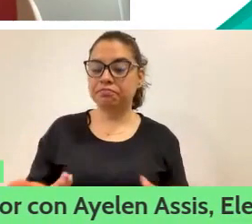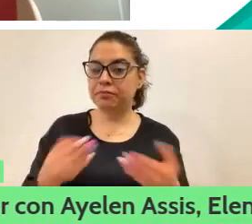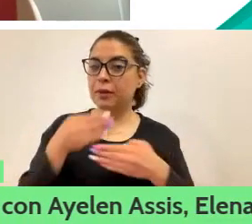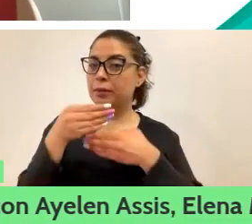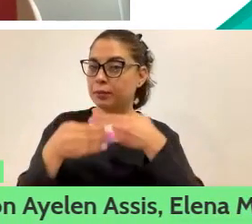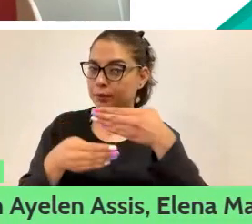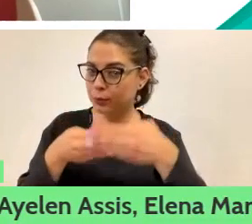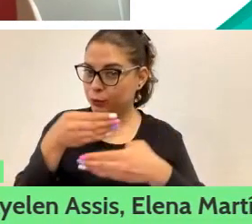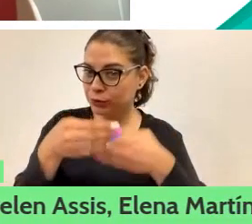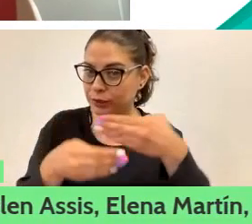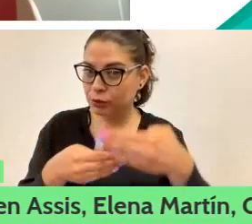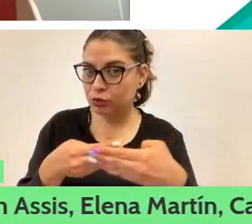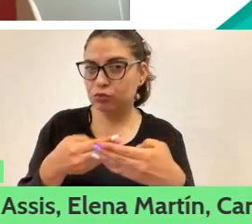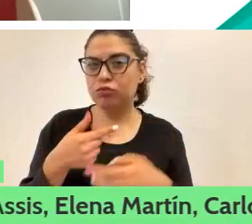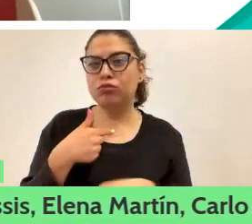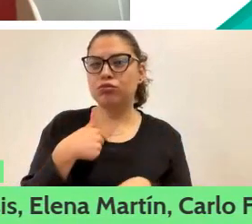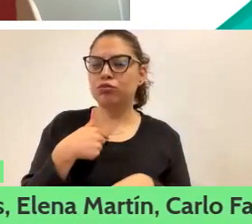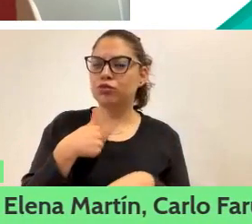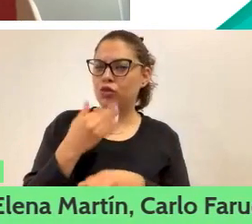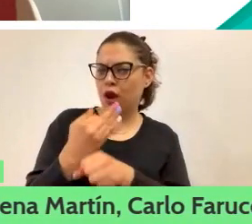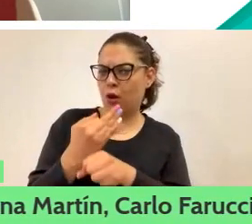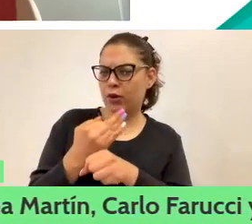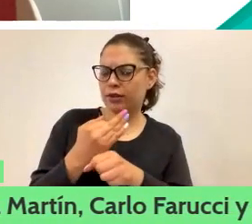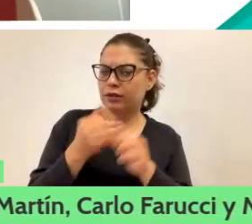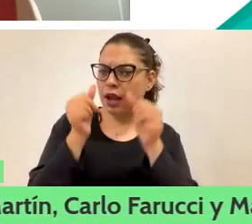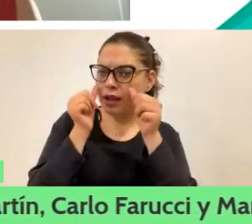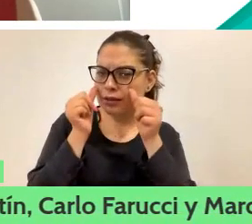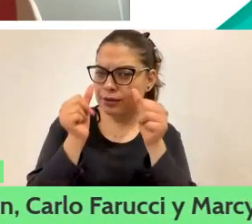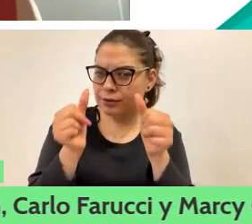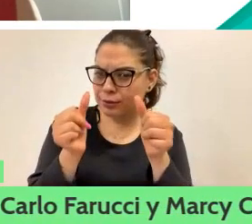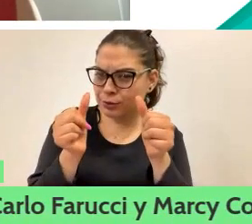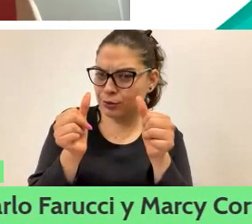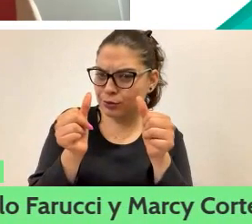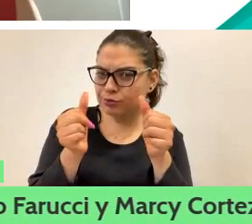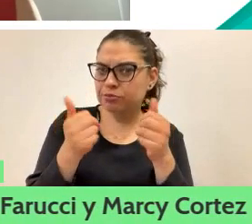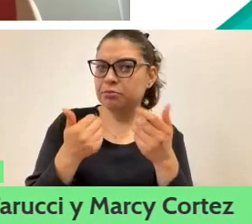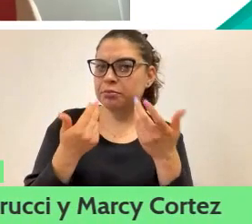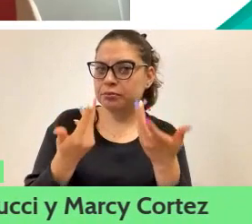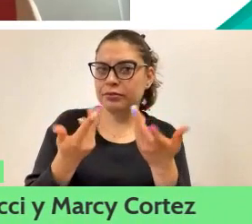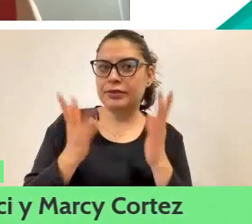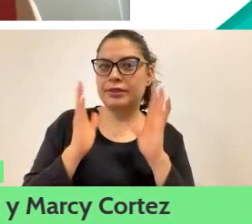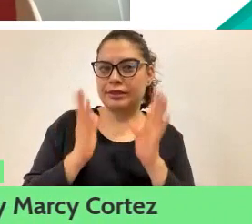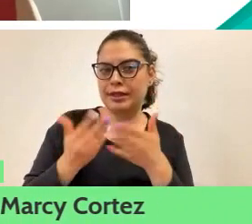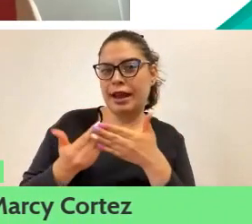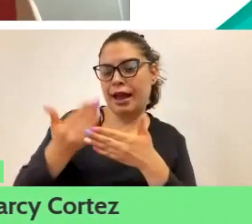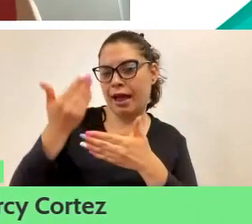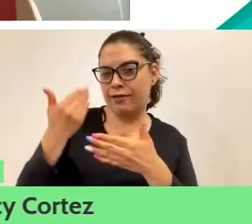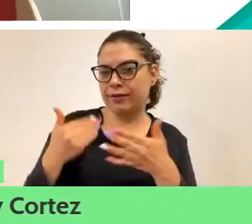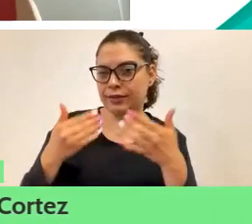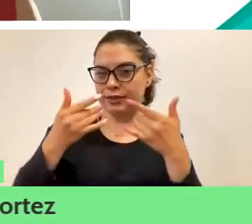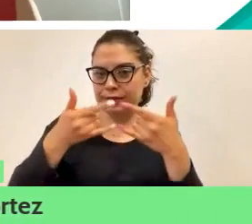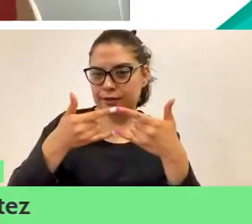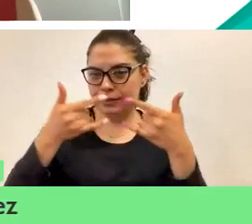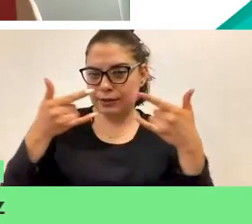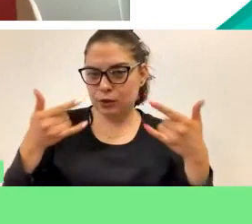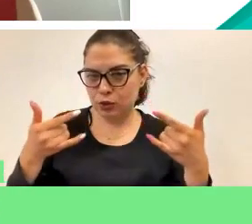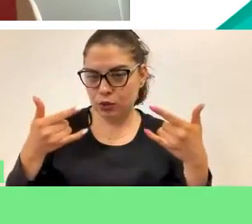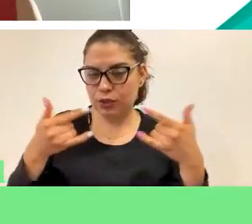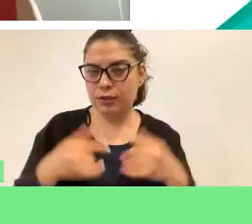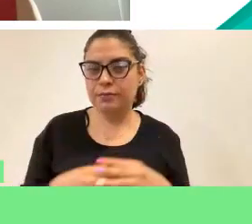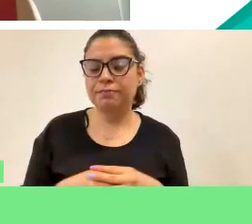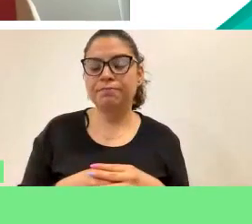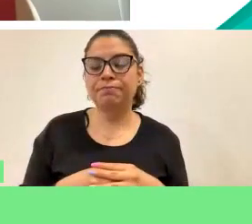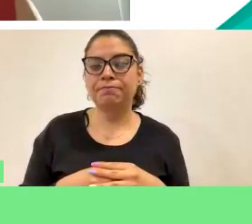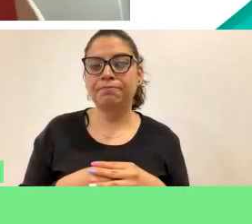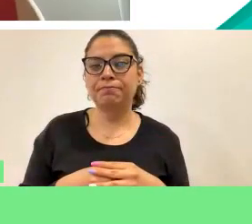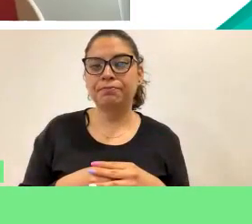poco escuchando a Elena, que bueno, ya nos había contado su historia. Es importantísimo